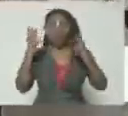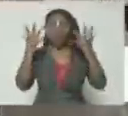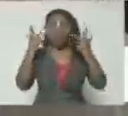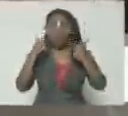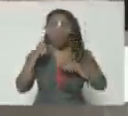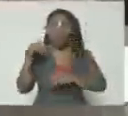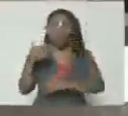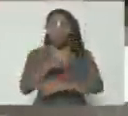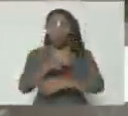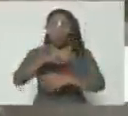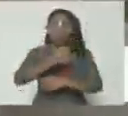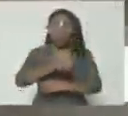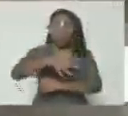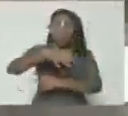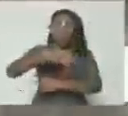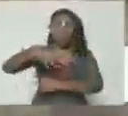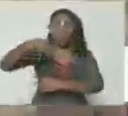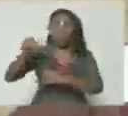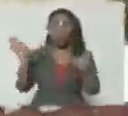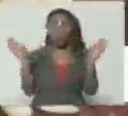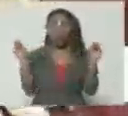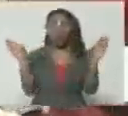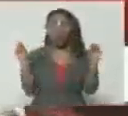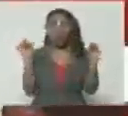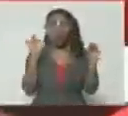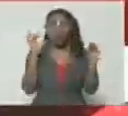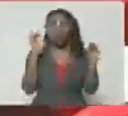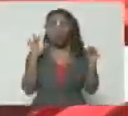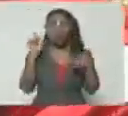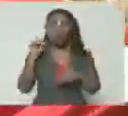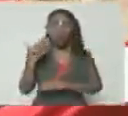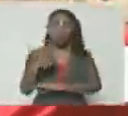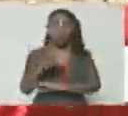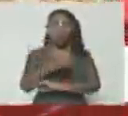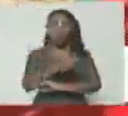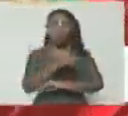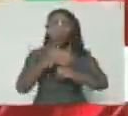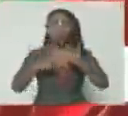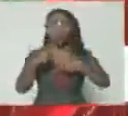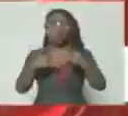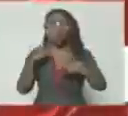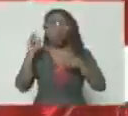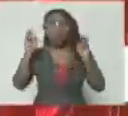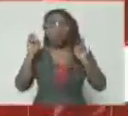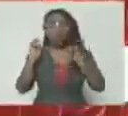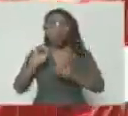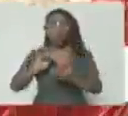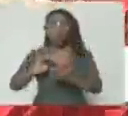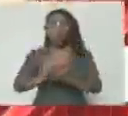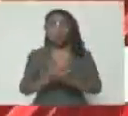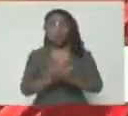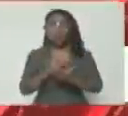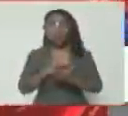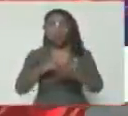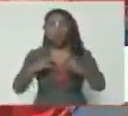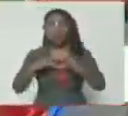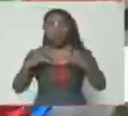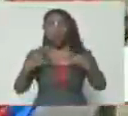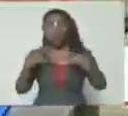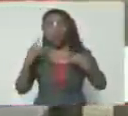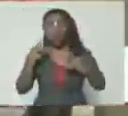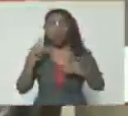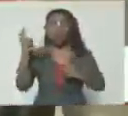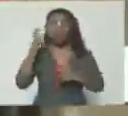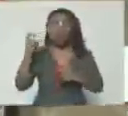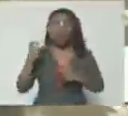del pulpo, el cangrejo azul, al igual que el tajalí. Y en productos agrícolas, como es el aguacate, el cacao, el chocolate